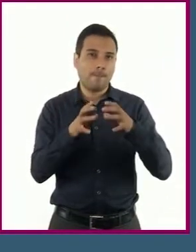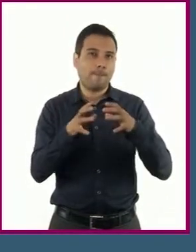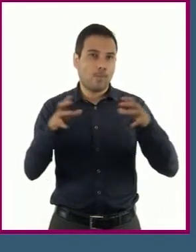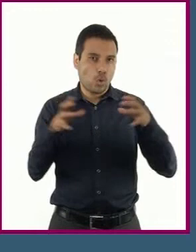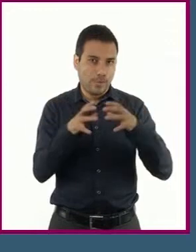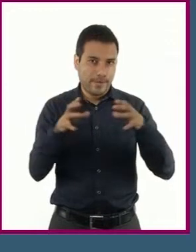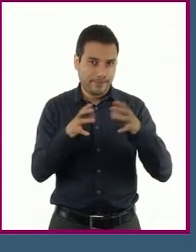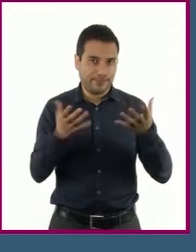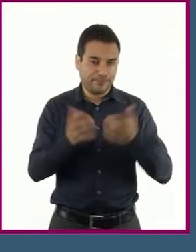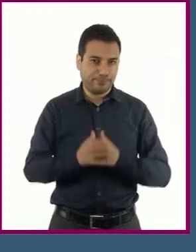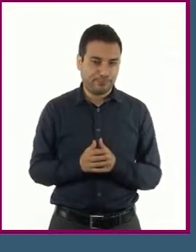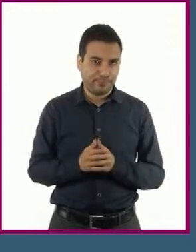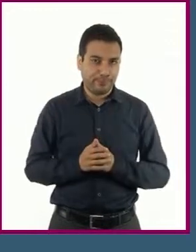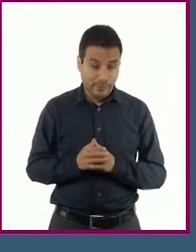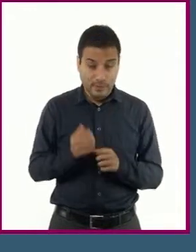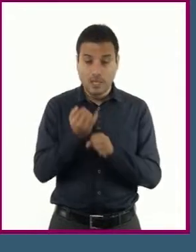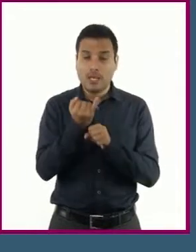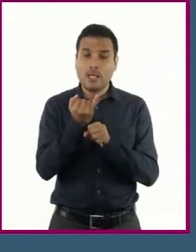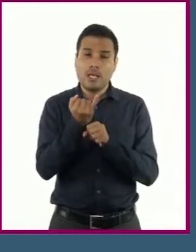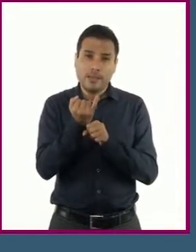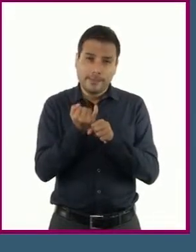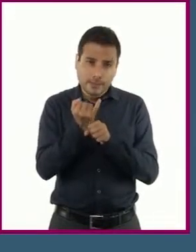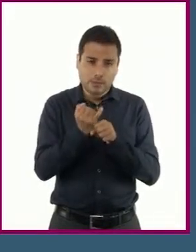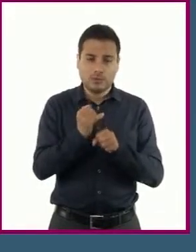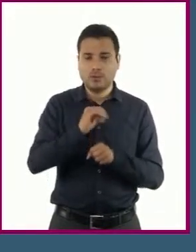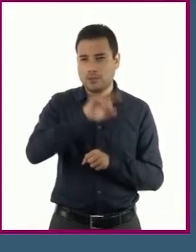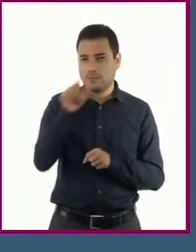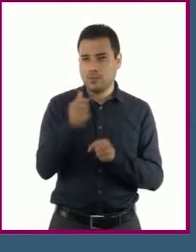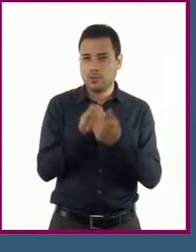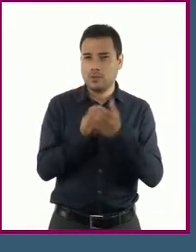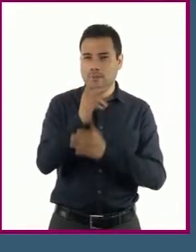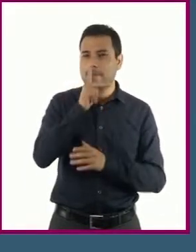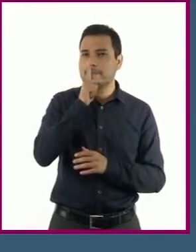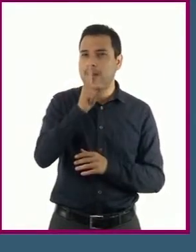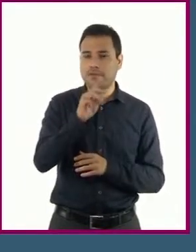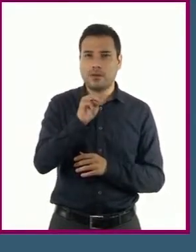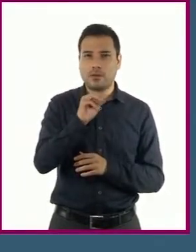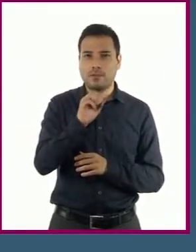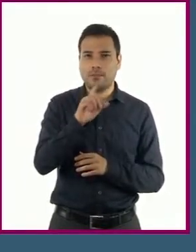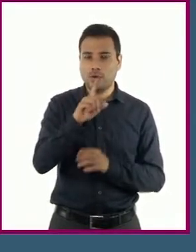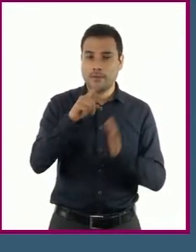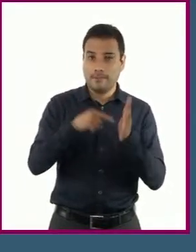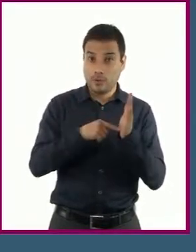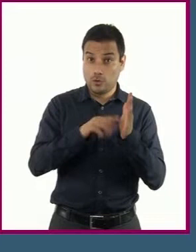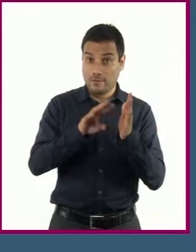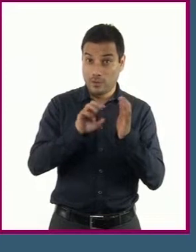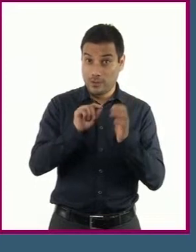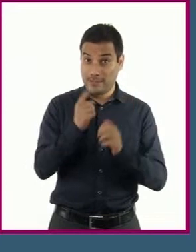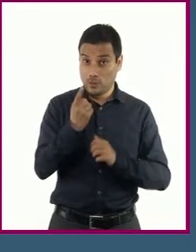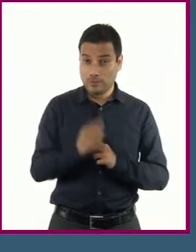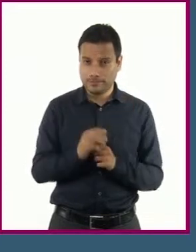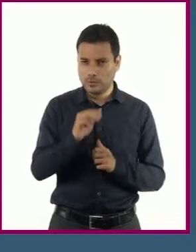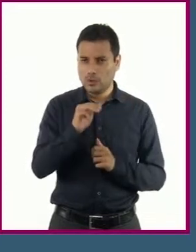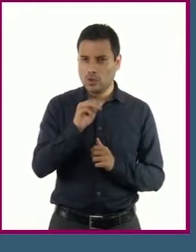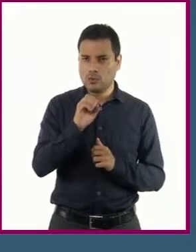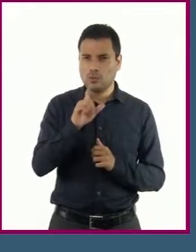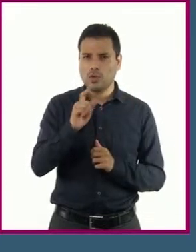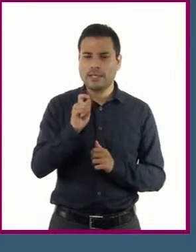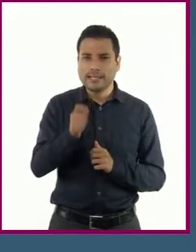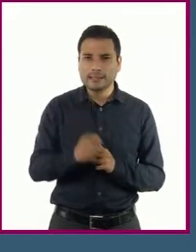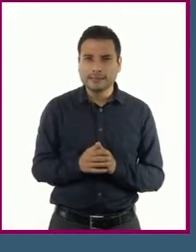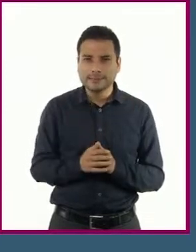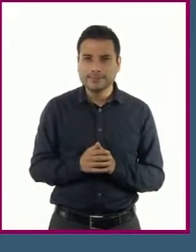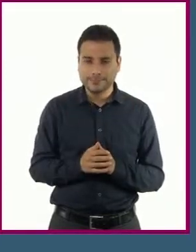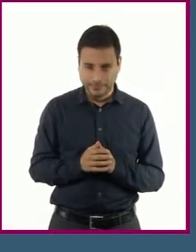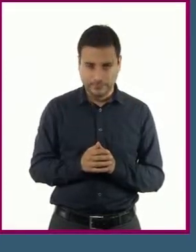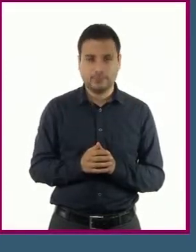e investigaciones dieron origen al concepto de mol. Para 1971 se definía como la cantidad de